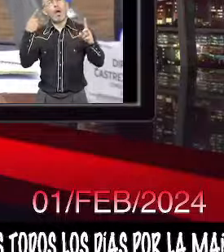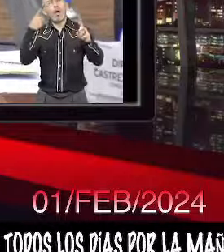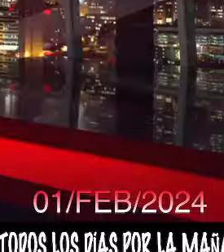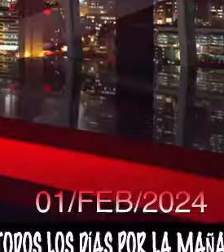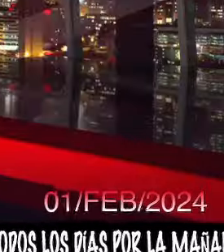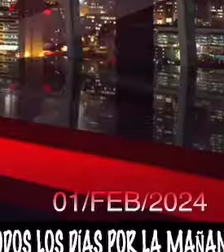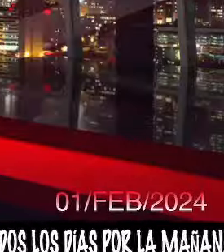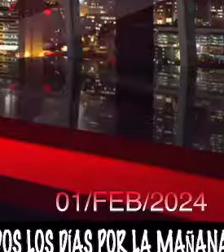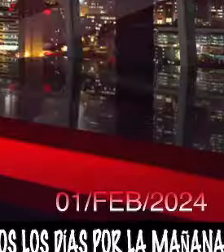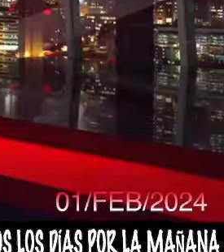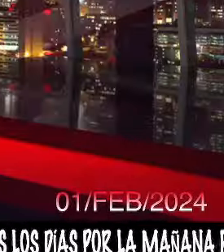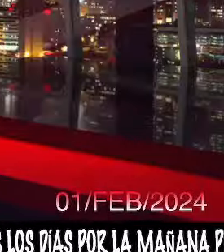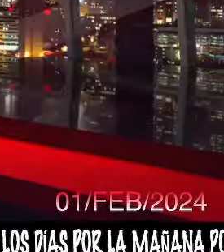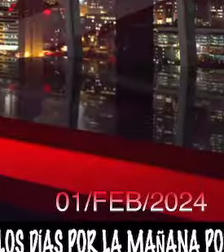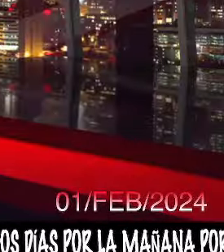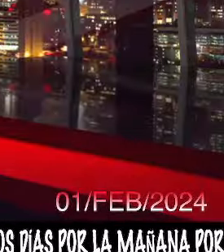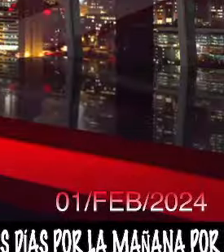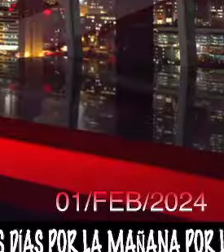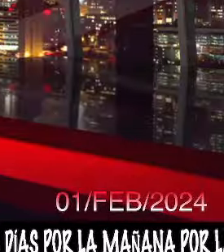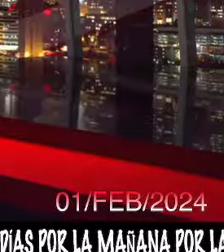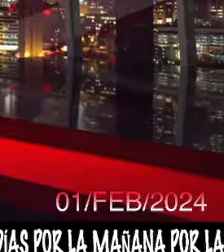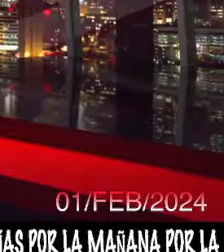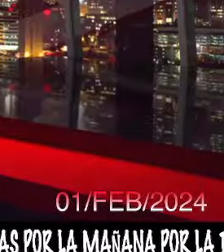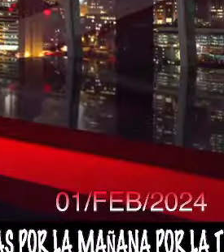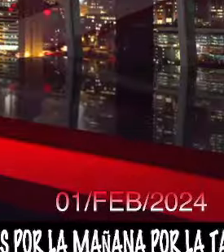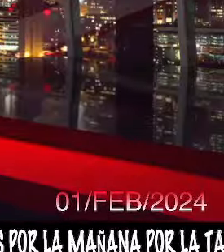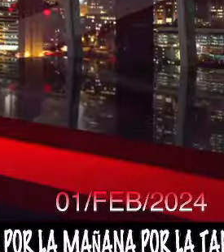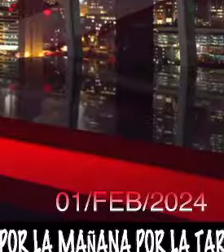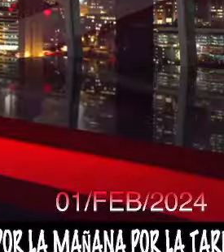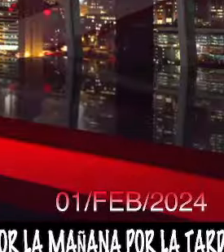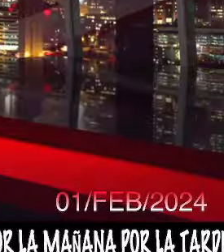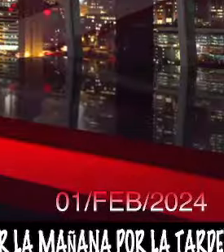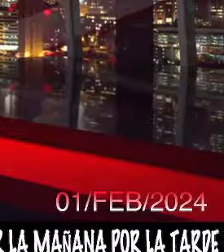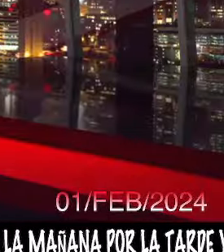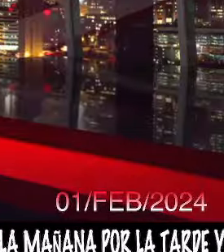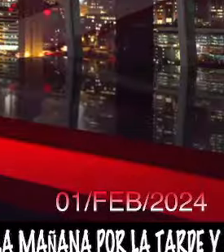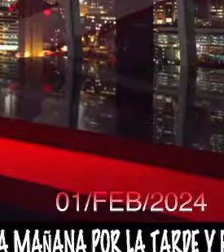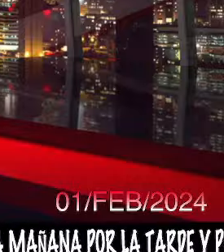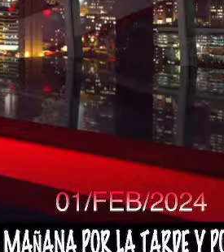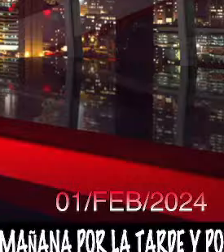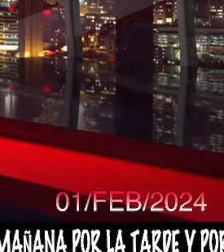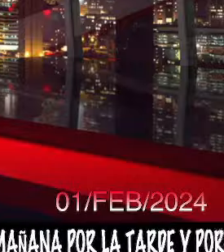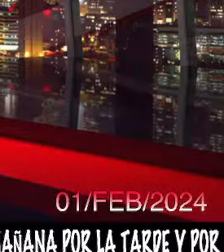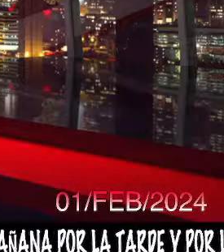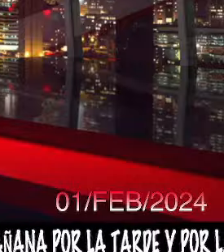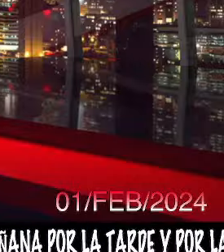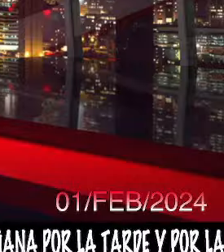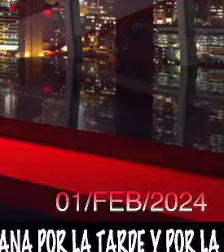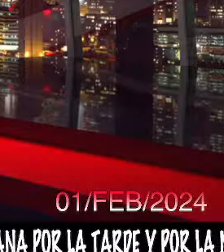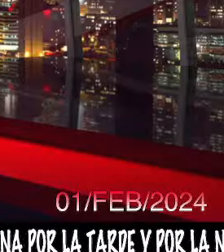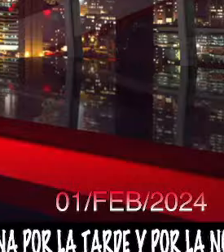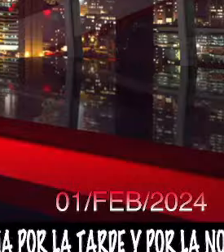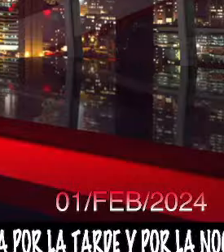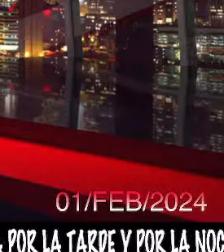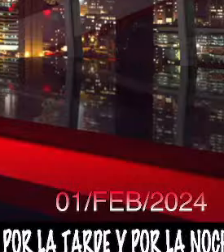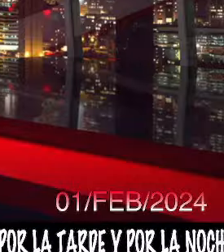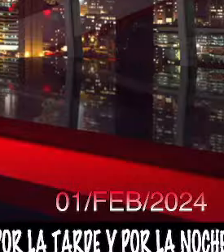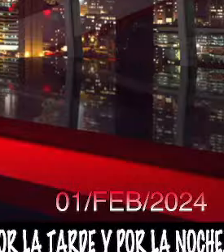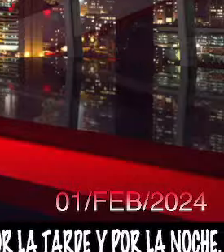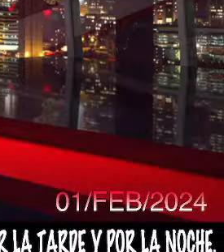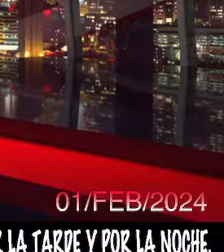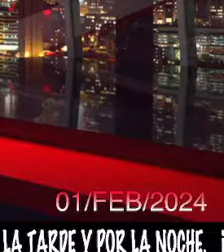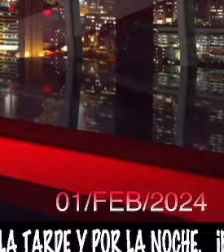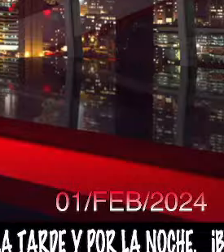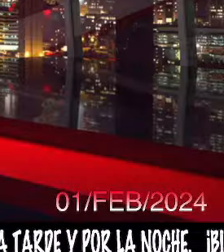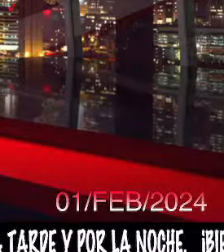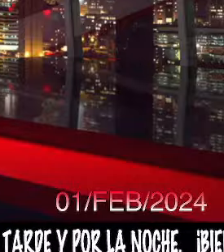presidenta. Bueno, gracias más adelante, a usted, señor representante. Solicita también la palabra al señor del PAN y se burla de este recibimiento que le da Mario